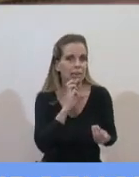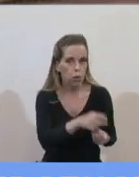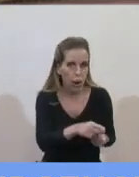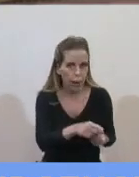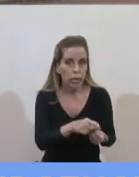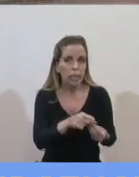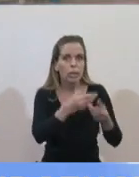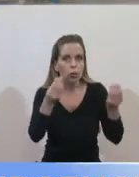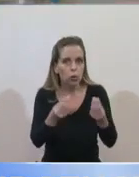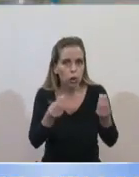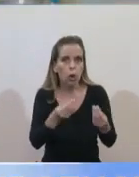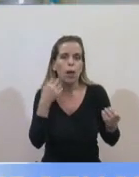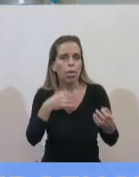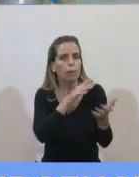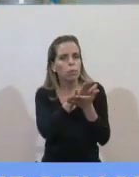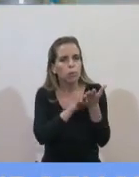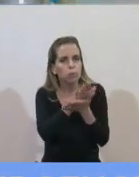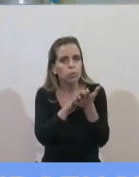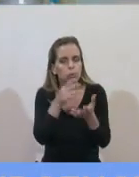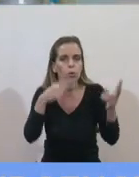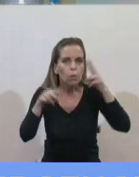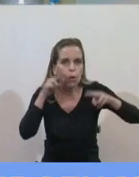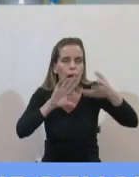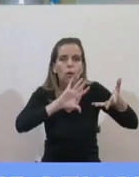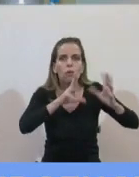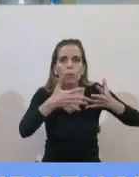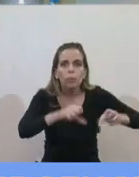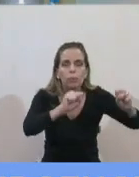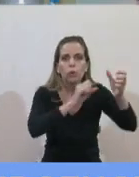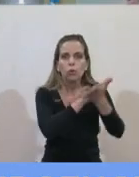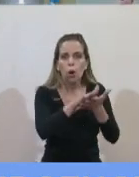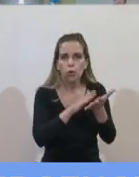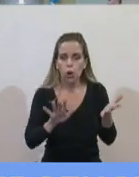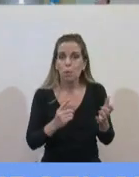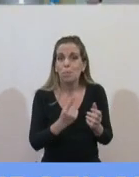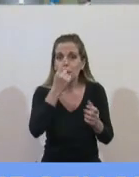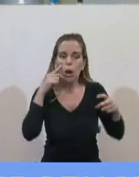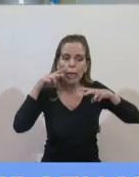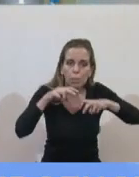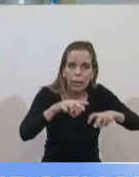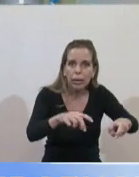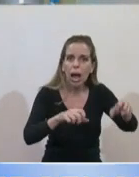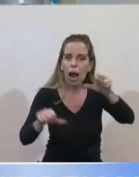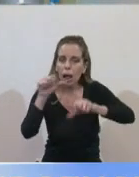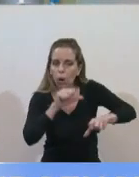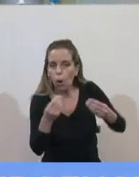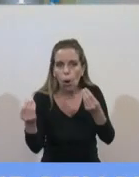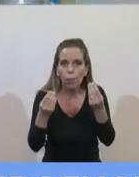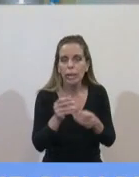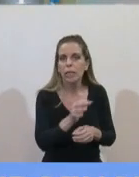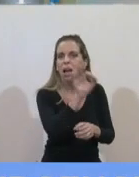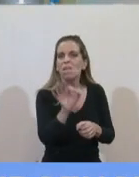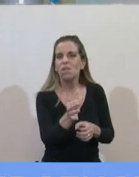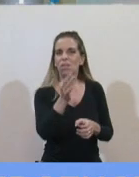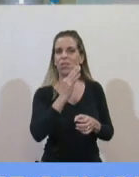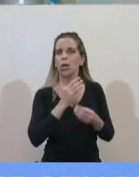y deben deben lidiar deben tratar con el virus mientras todavía intentan entenderlo y entender mejor qué es lo que implica el virus